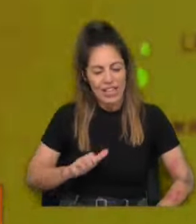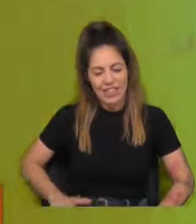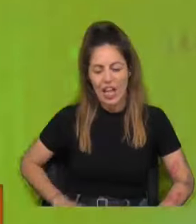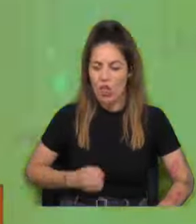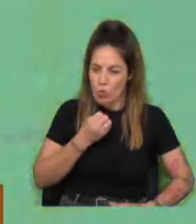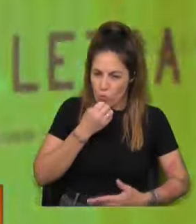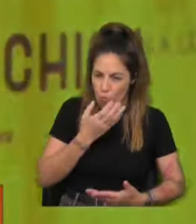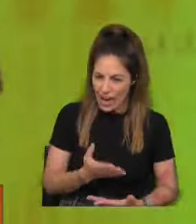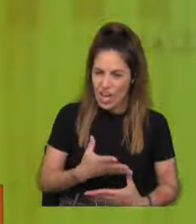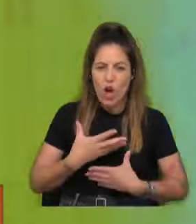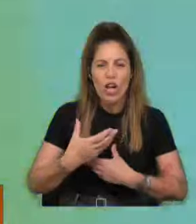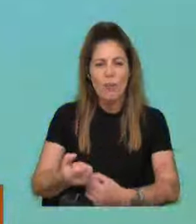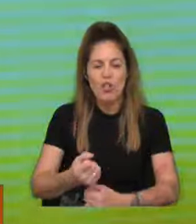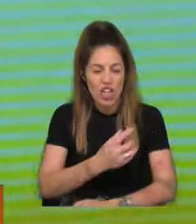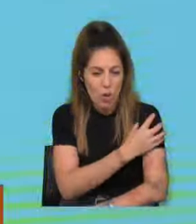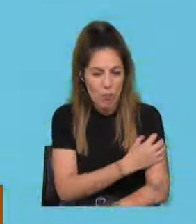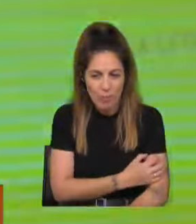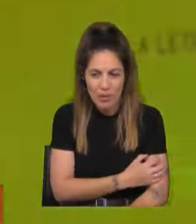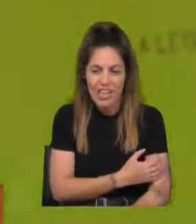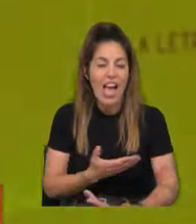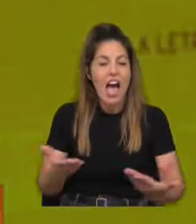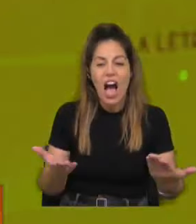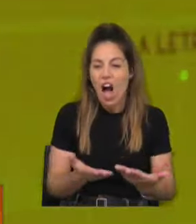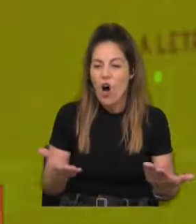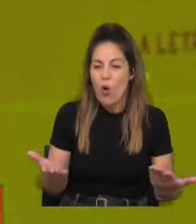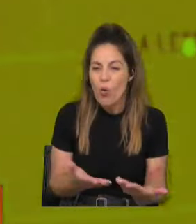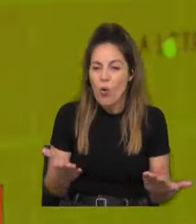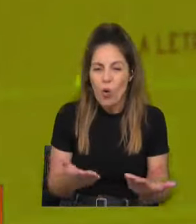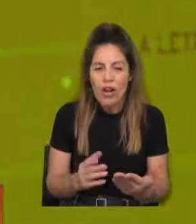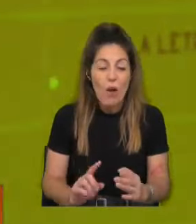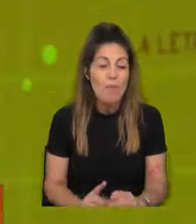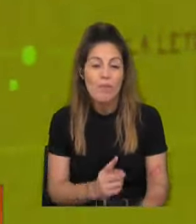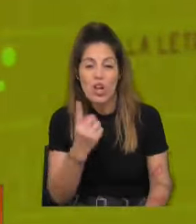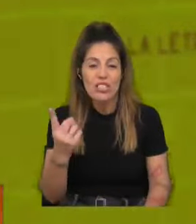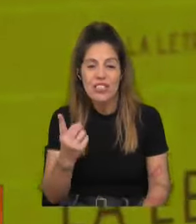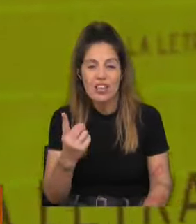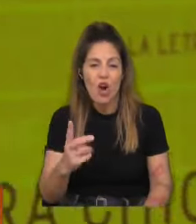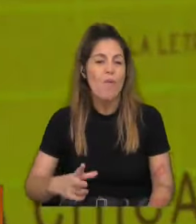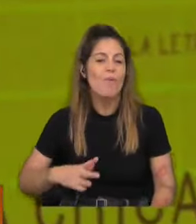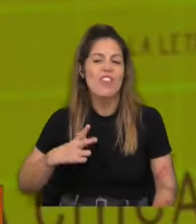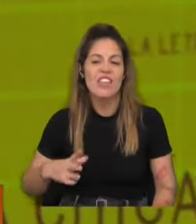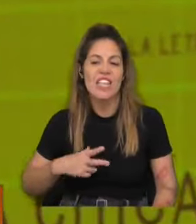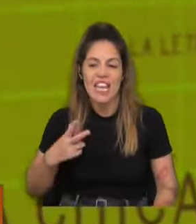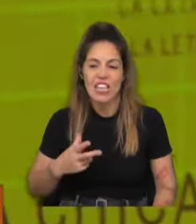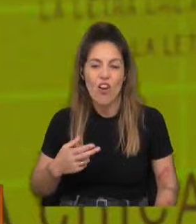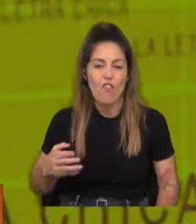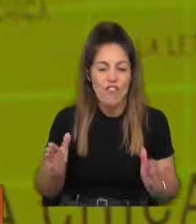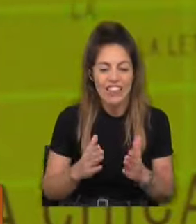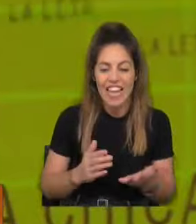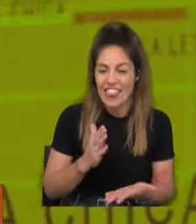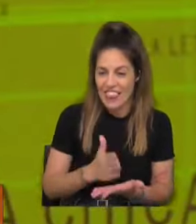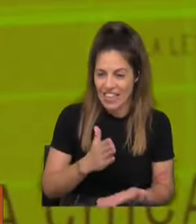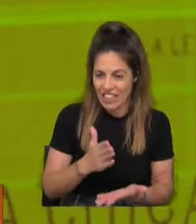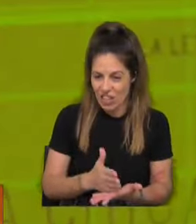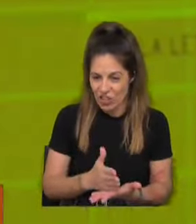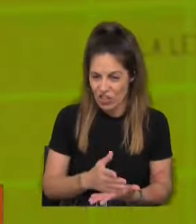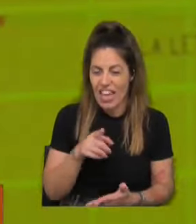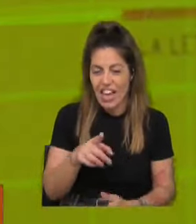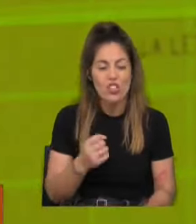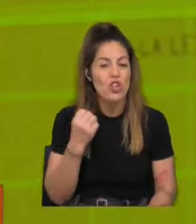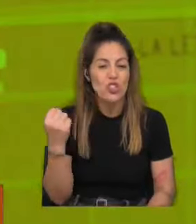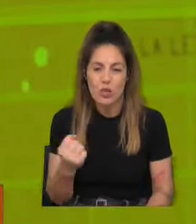que apoya siempre los más desfavorecidos estamos actualmente priorizando privileg privilegio frente a derechos y eso también me parece que es algo